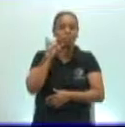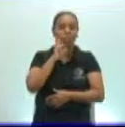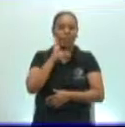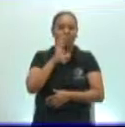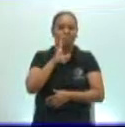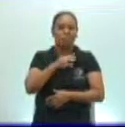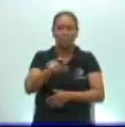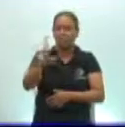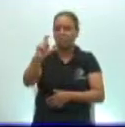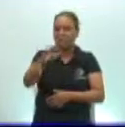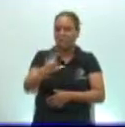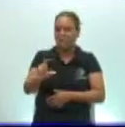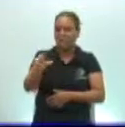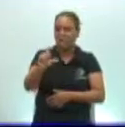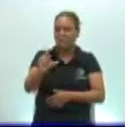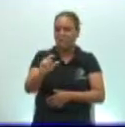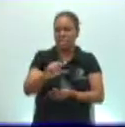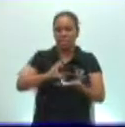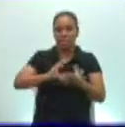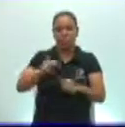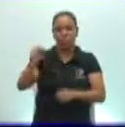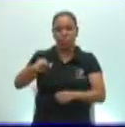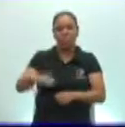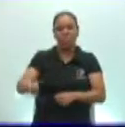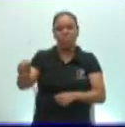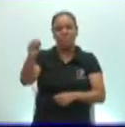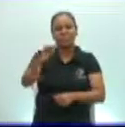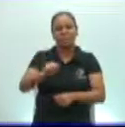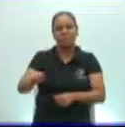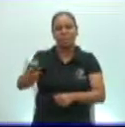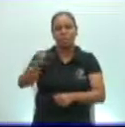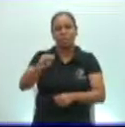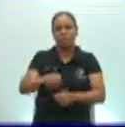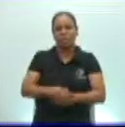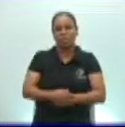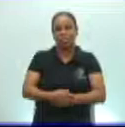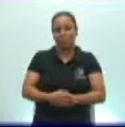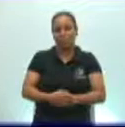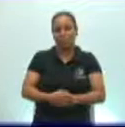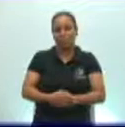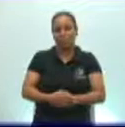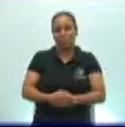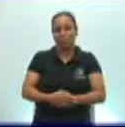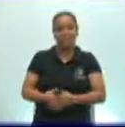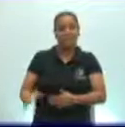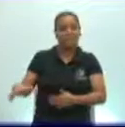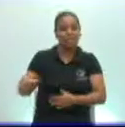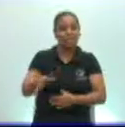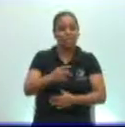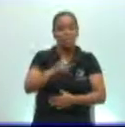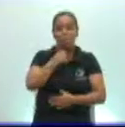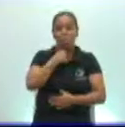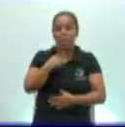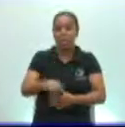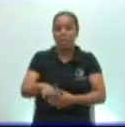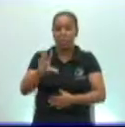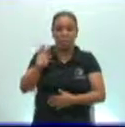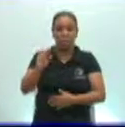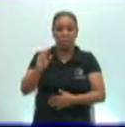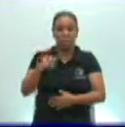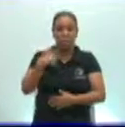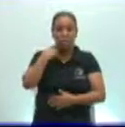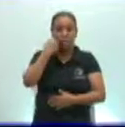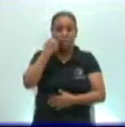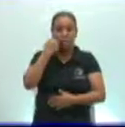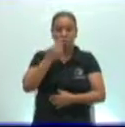que forma a esta molécula de monóxido de carbono. En todos los casos hemos hablado del color que